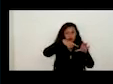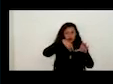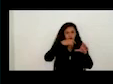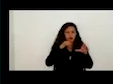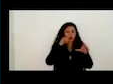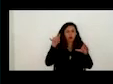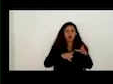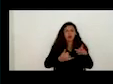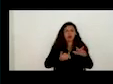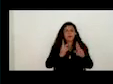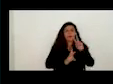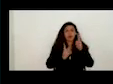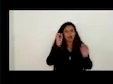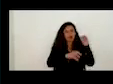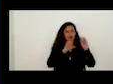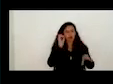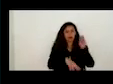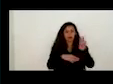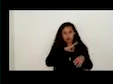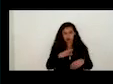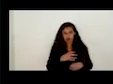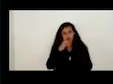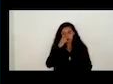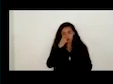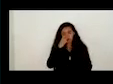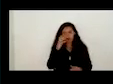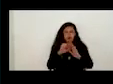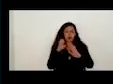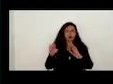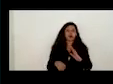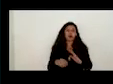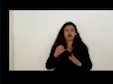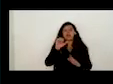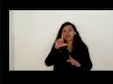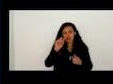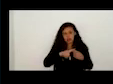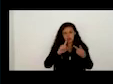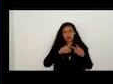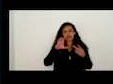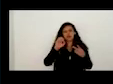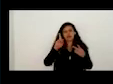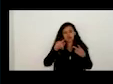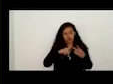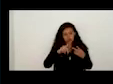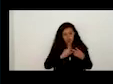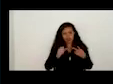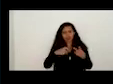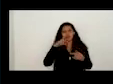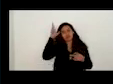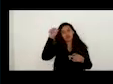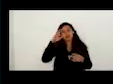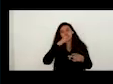vegetales que pudiera yo poner dentro de la misma. ¿Cómo qué? Como azaleas, espinacas, zanahoria,